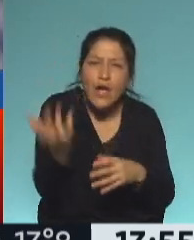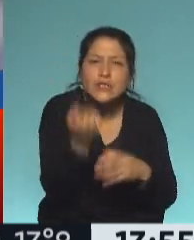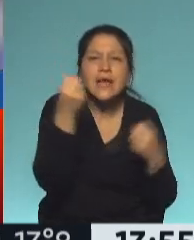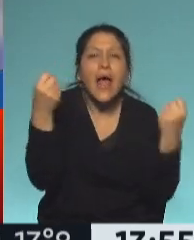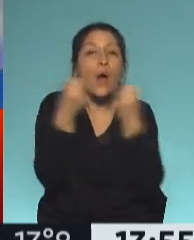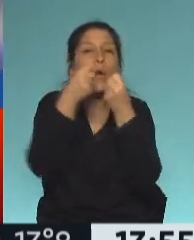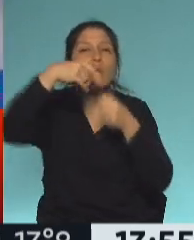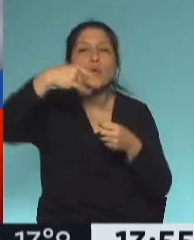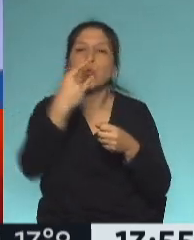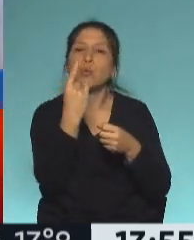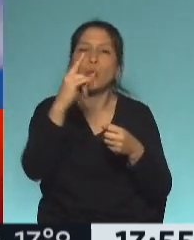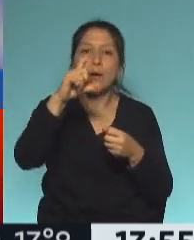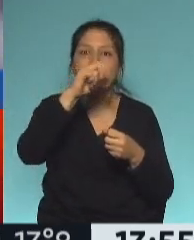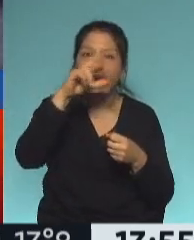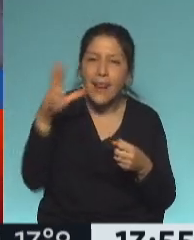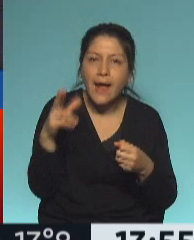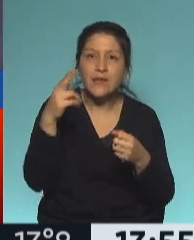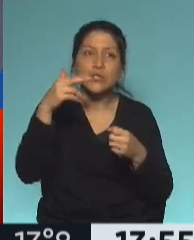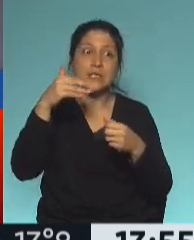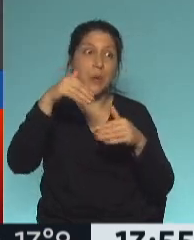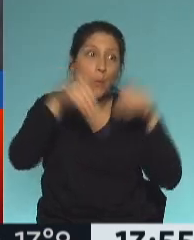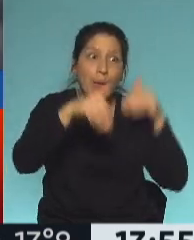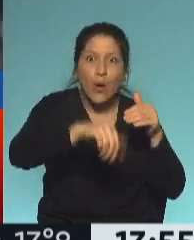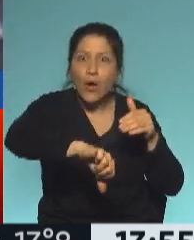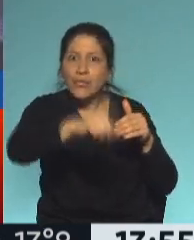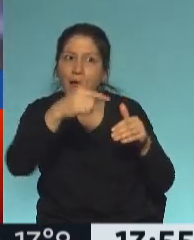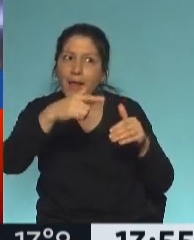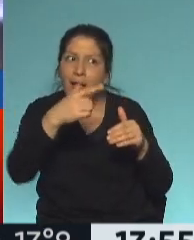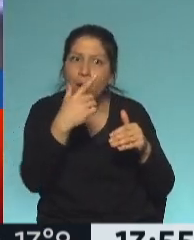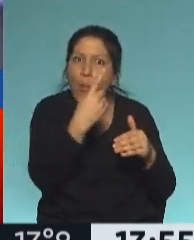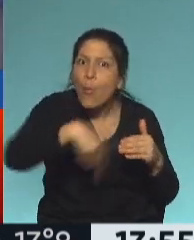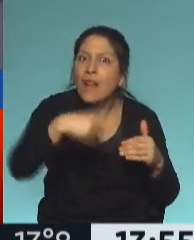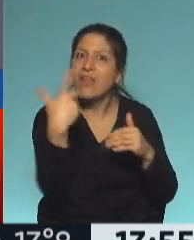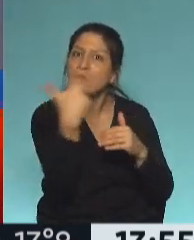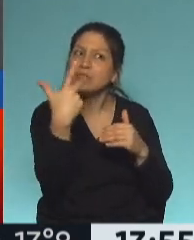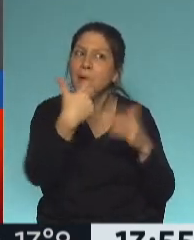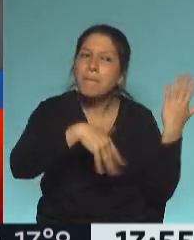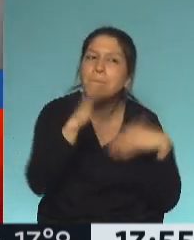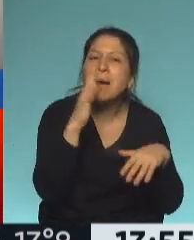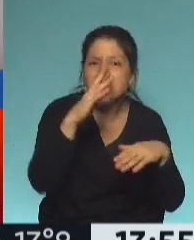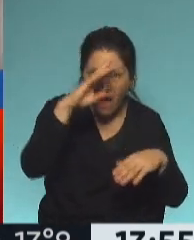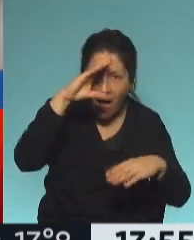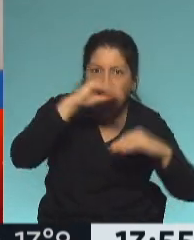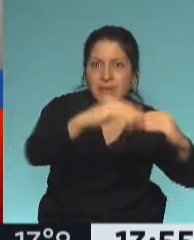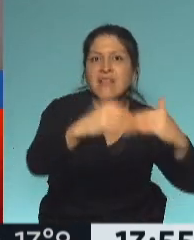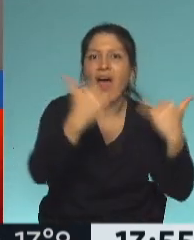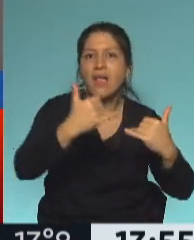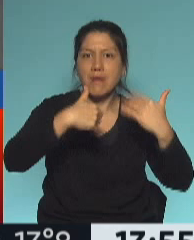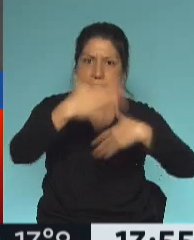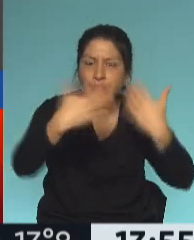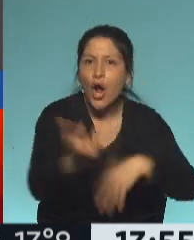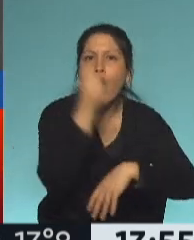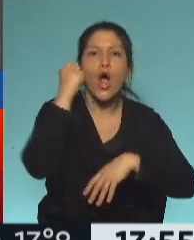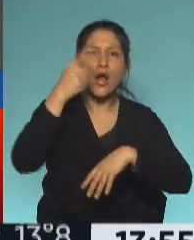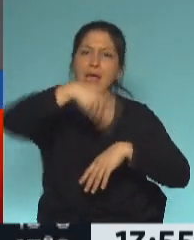acuerdo nuclear, por lo que votarán por el candidato que parezca más capaz de llevar adelante esa misión. Una capacidad que parece